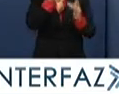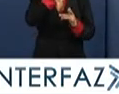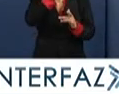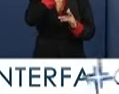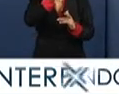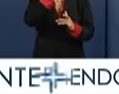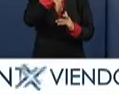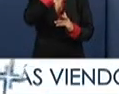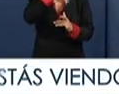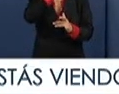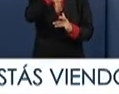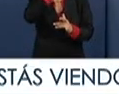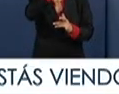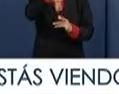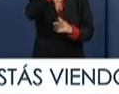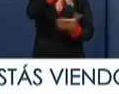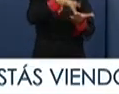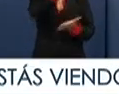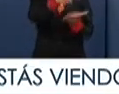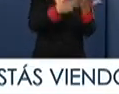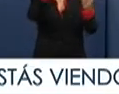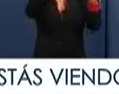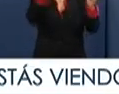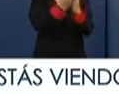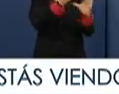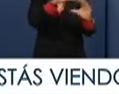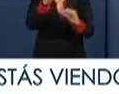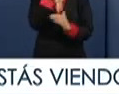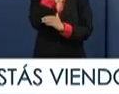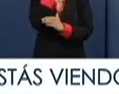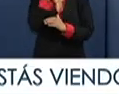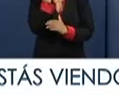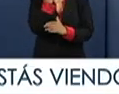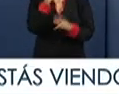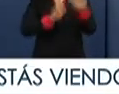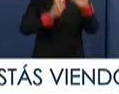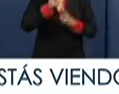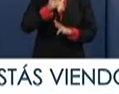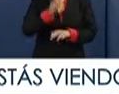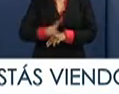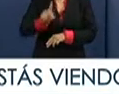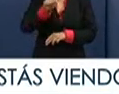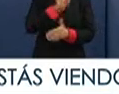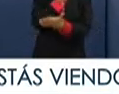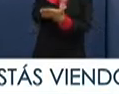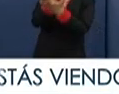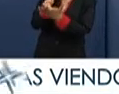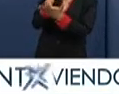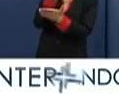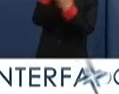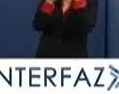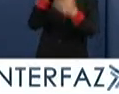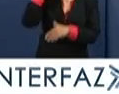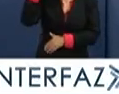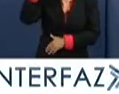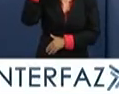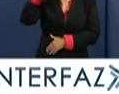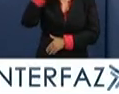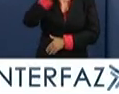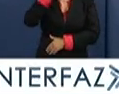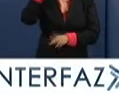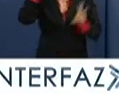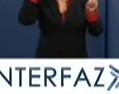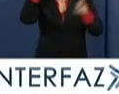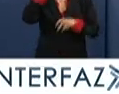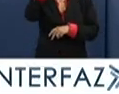Jesús González Romero. Él, gracias al programa de capacitación de estudiantes de escuelas normales públicas, pudo realizar una estadía en Guadalajara y nos